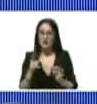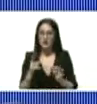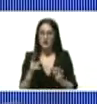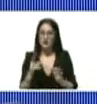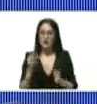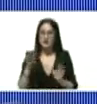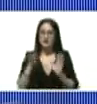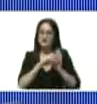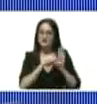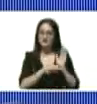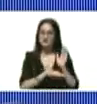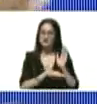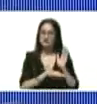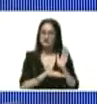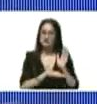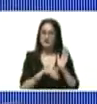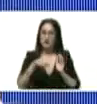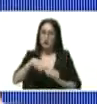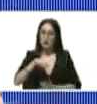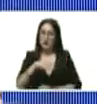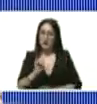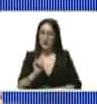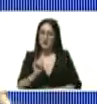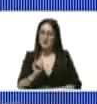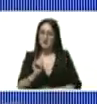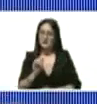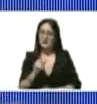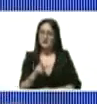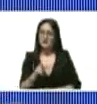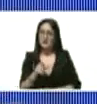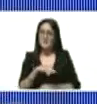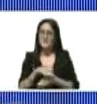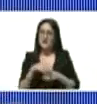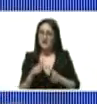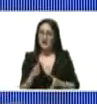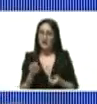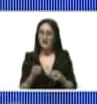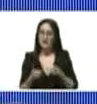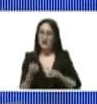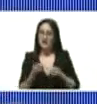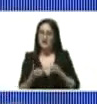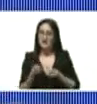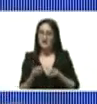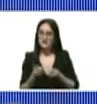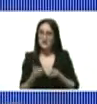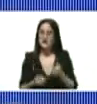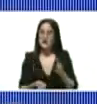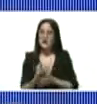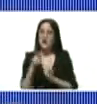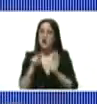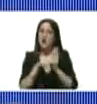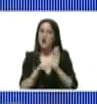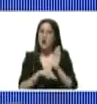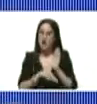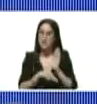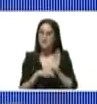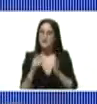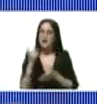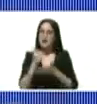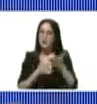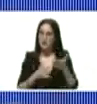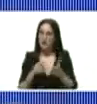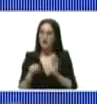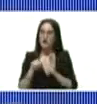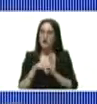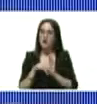de las potestades que usted tiene a través de su Ministerio de Finanzas para crear normas aranceles, para aranceles,